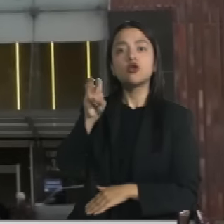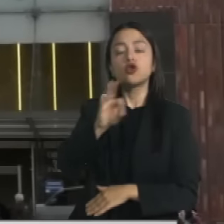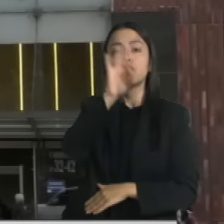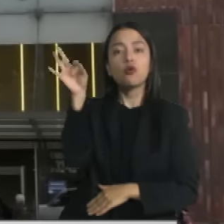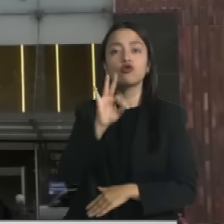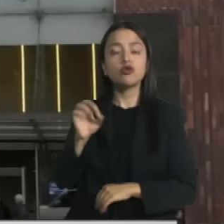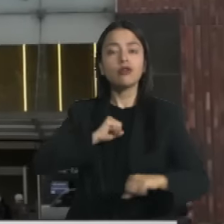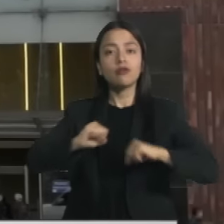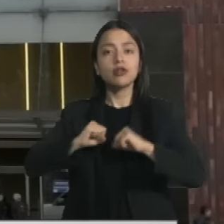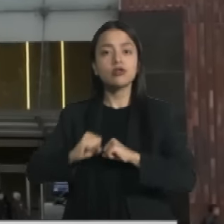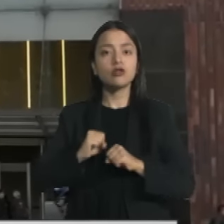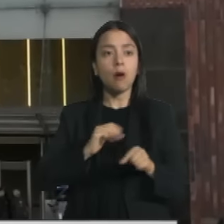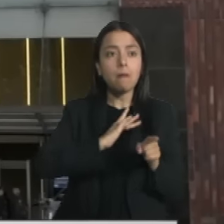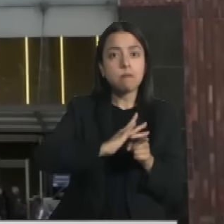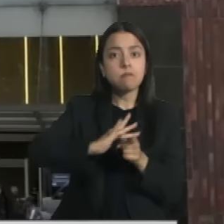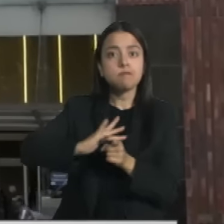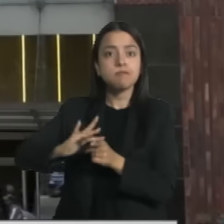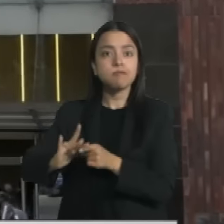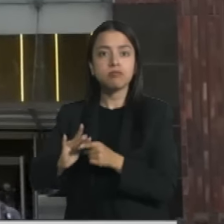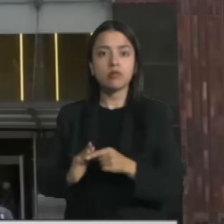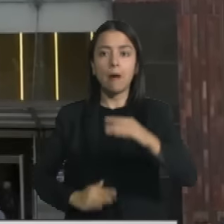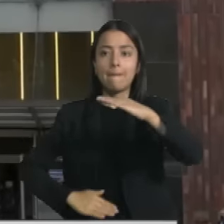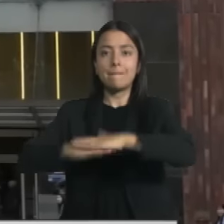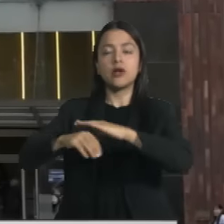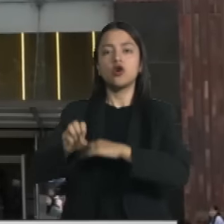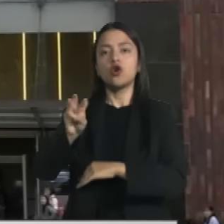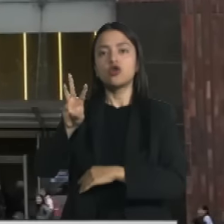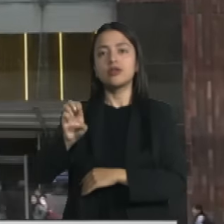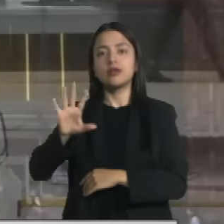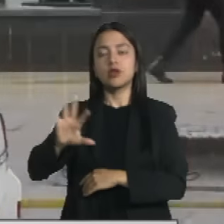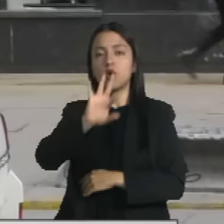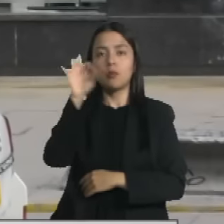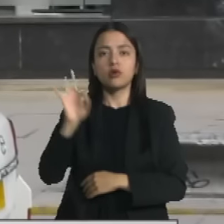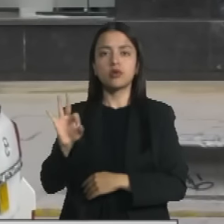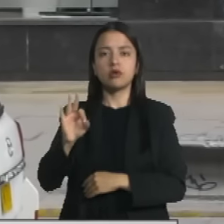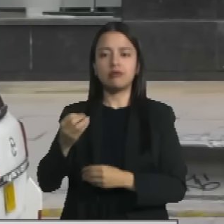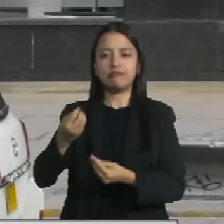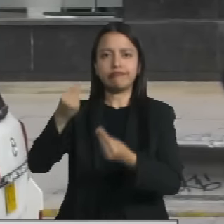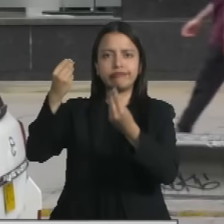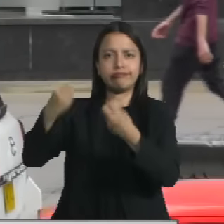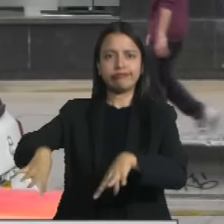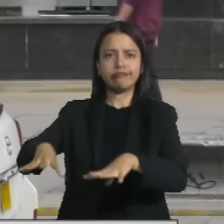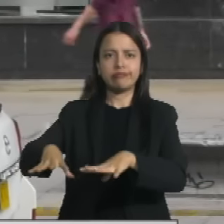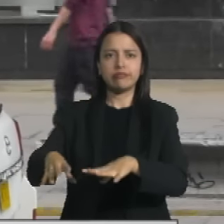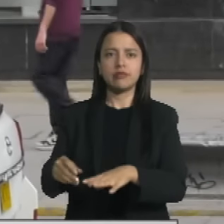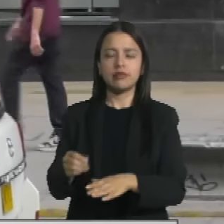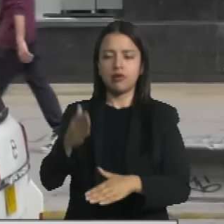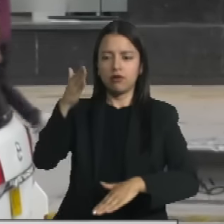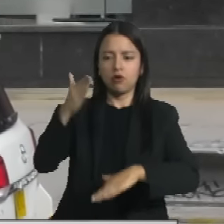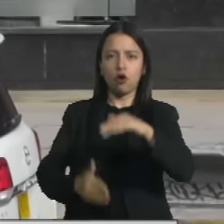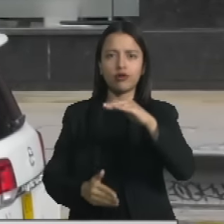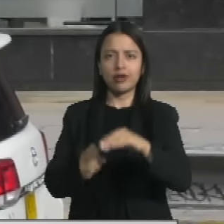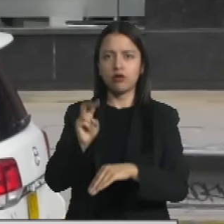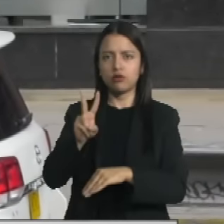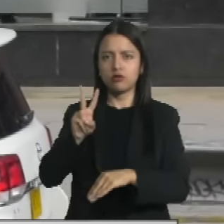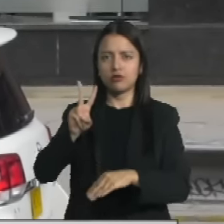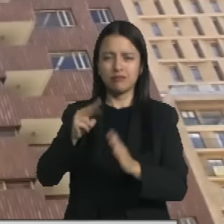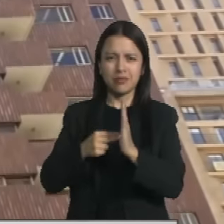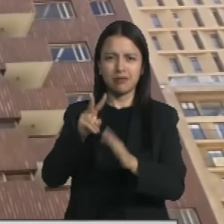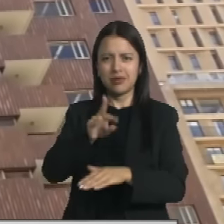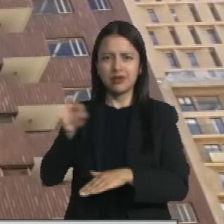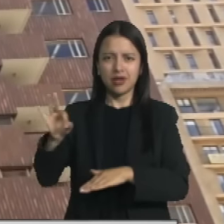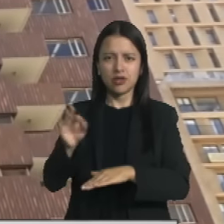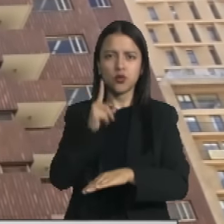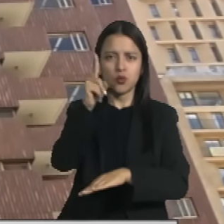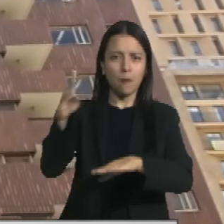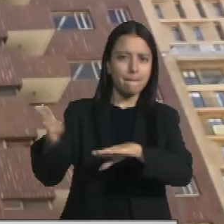total a nivel de compromisos de solo el 85%, presentándose una pérdida de apropiación en la vigencia auditada de más de